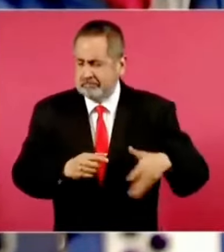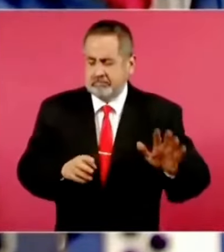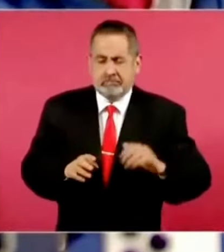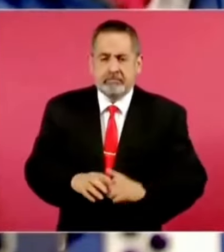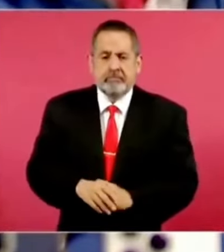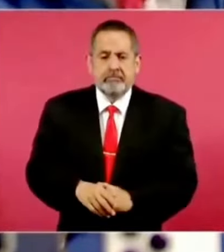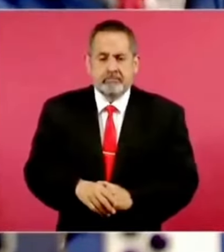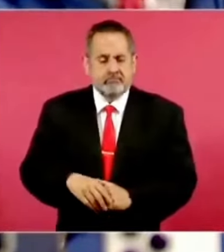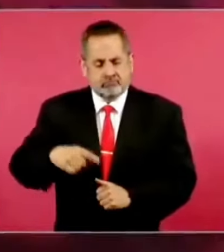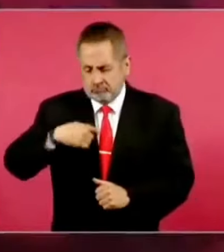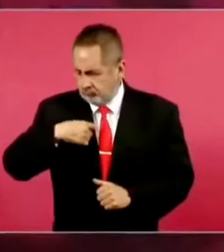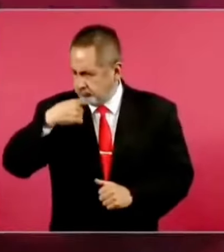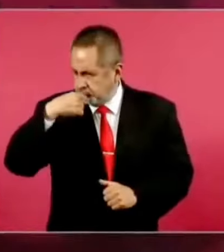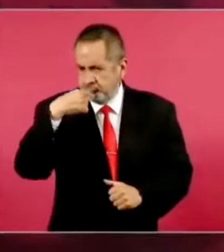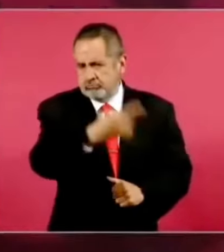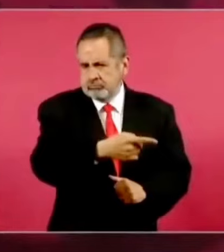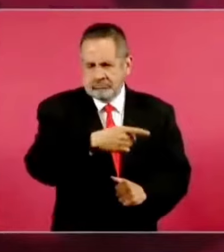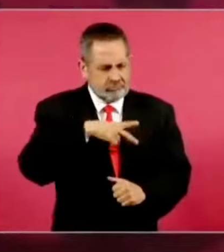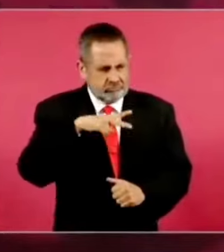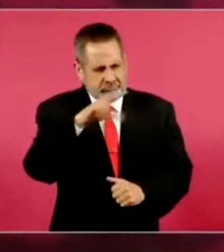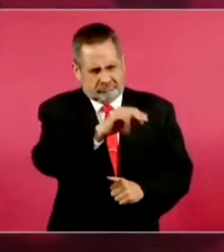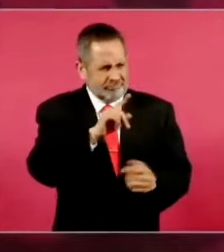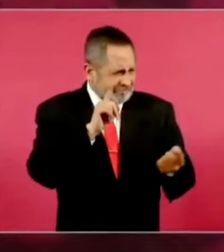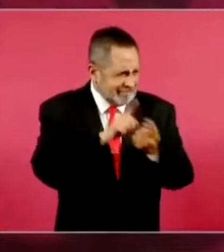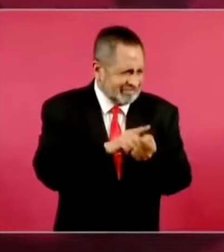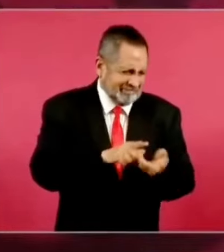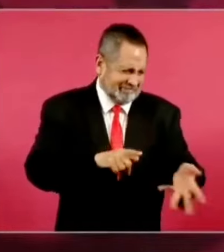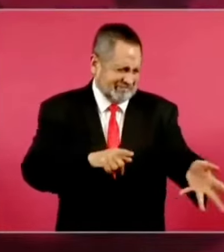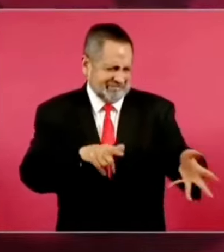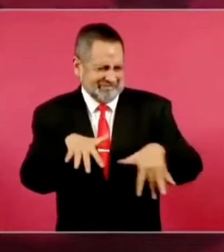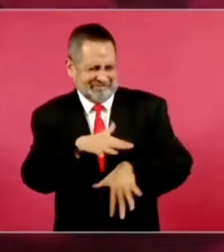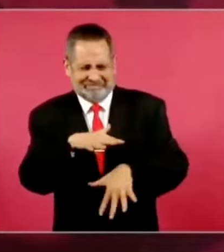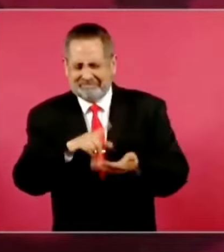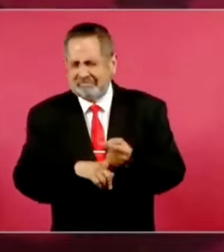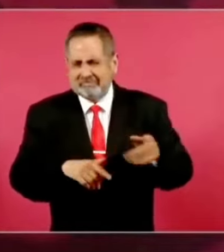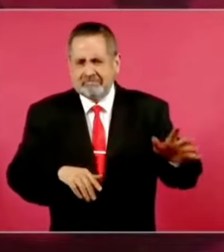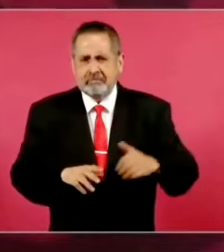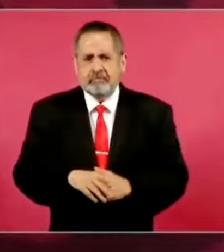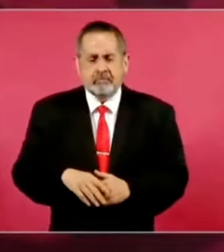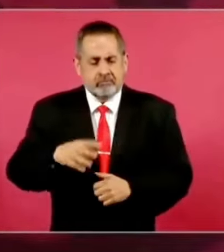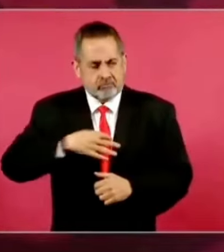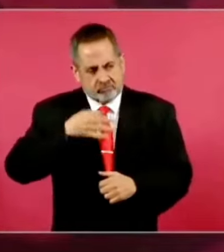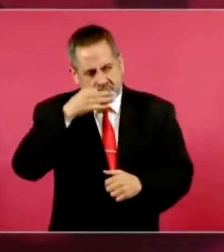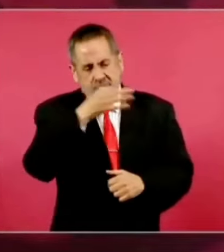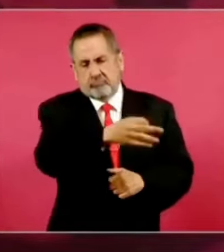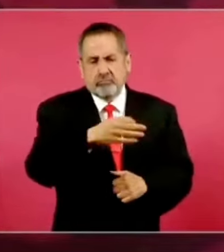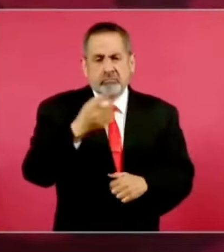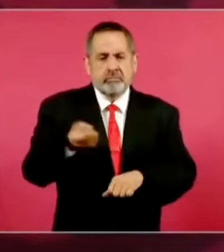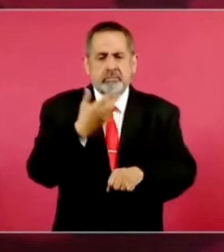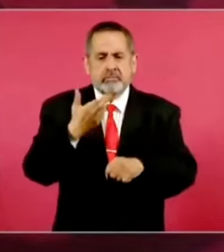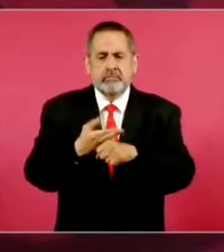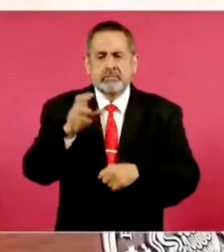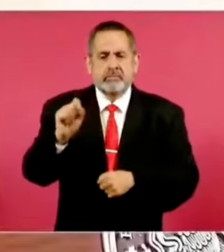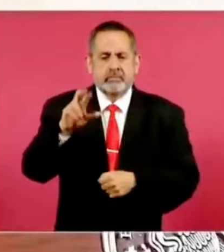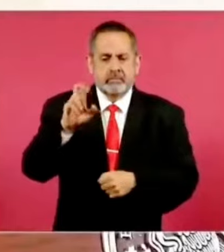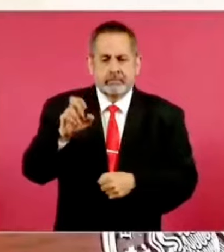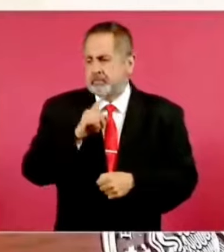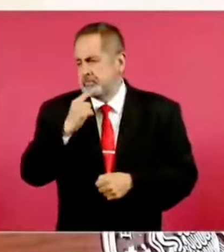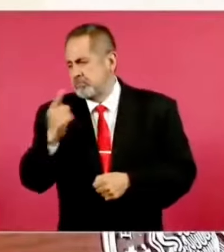Así se los mandé a decir. ¿Va a presentar con la una secretaria de Relaciones